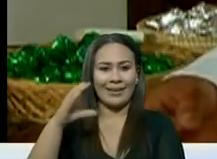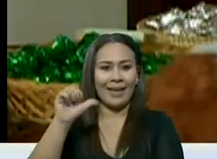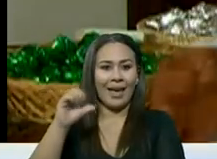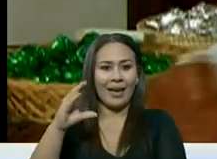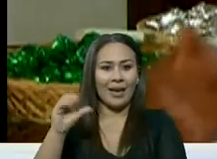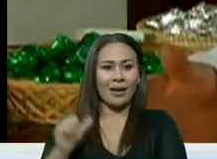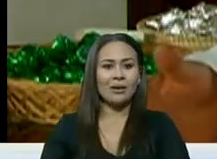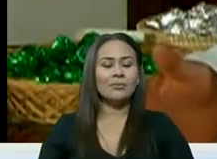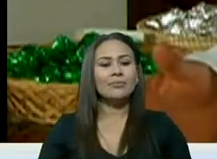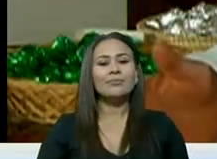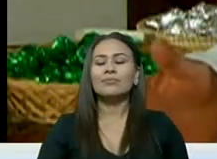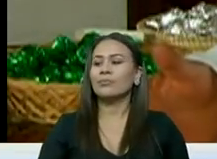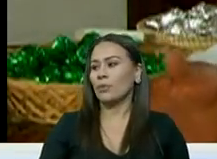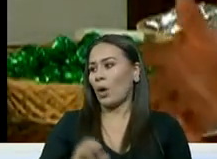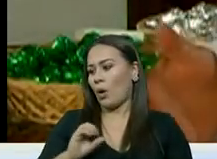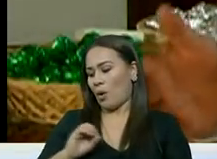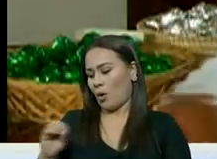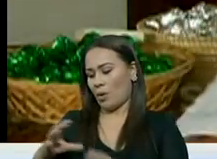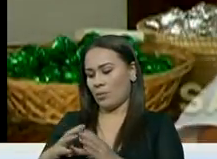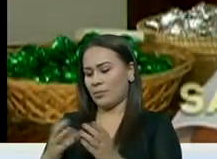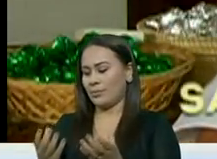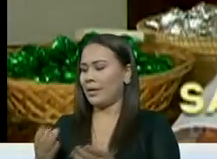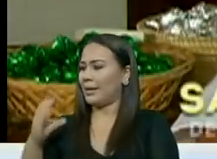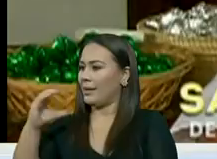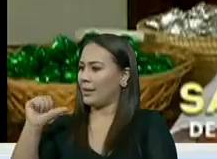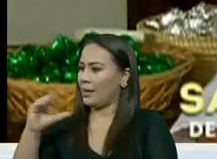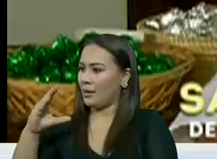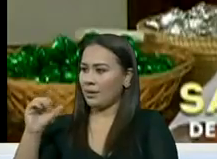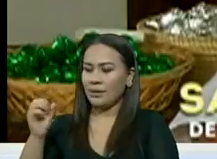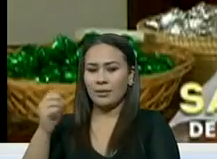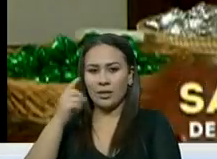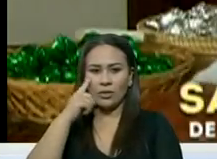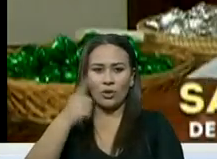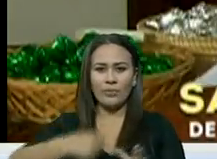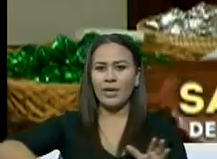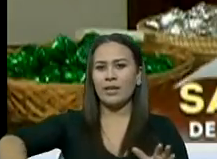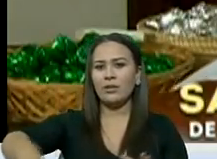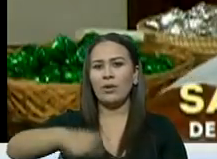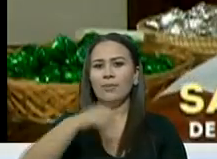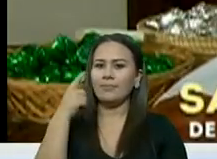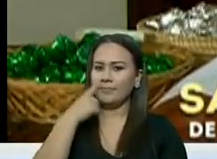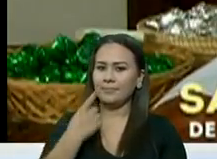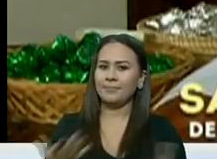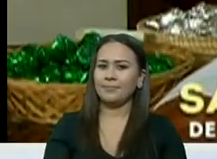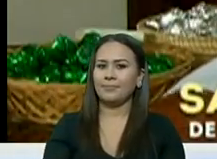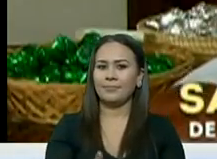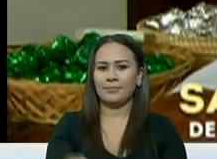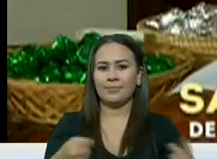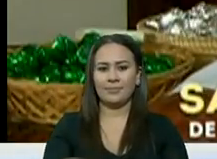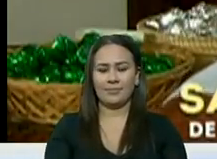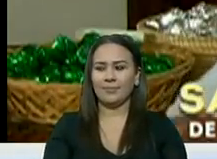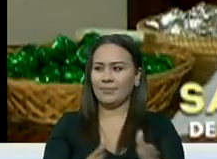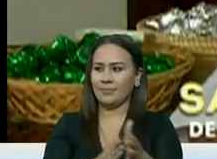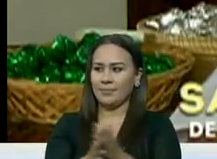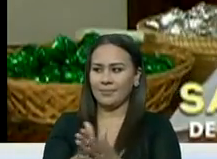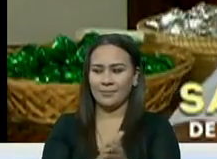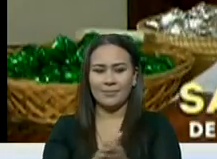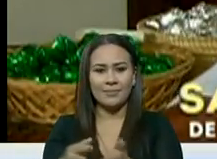Lugares en donde se produce cacao y no producen chocolate. Salinas tiene esa característica que va